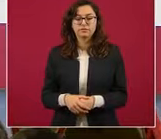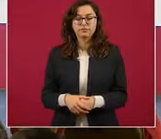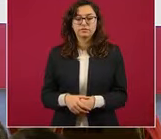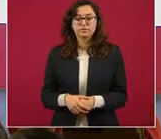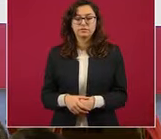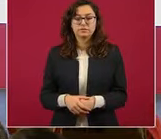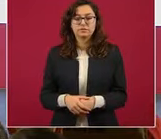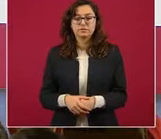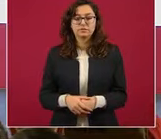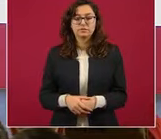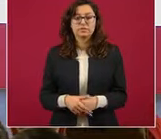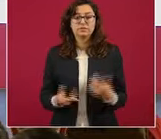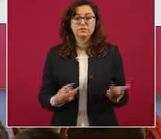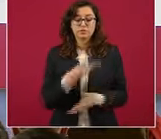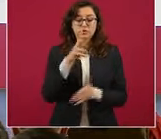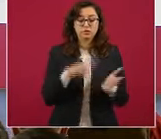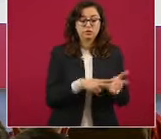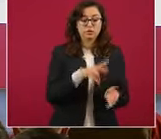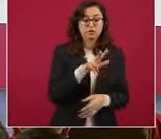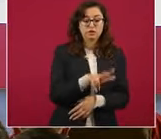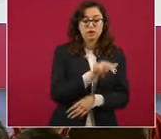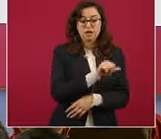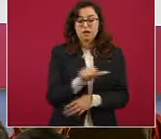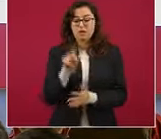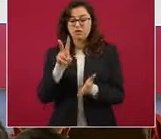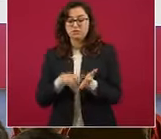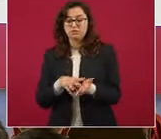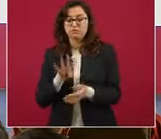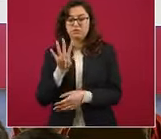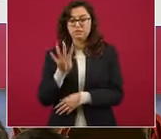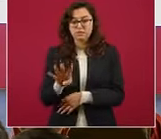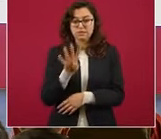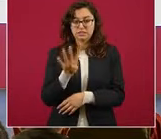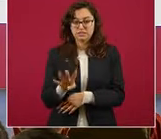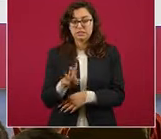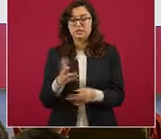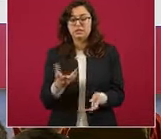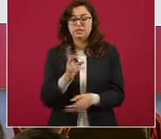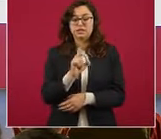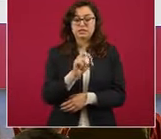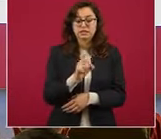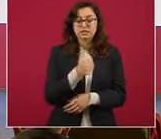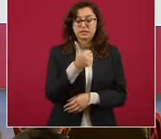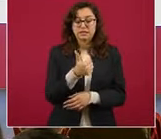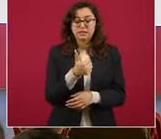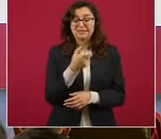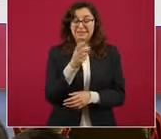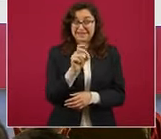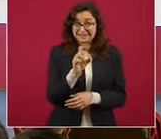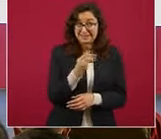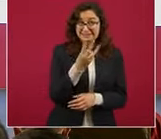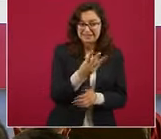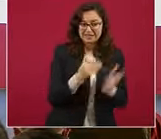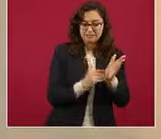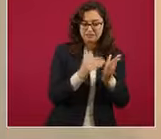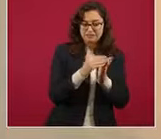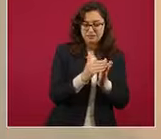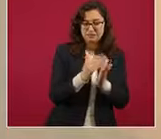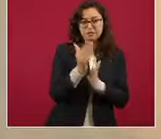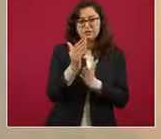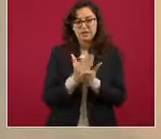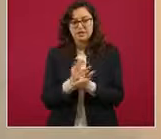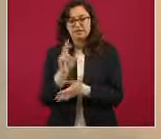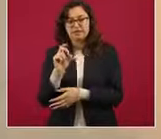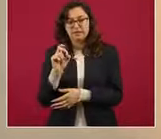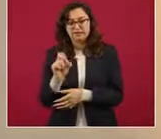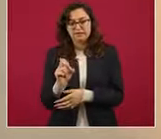ocurridos entre el 2018 y 2019, se pasó de 33 millones a 30.3 millones, es